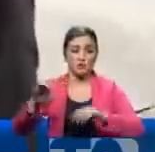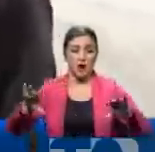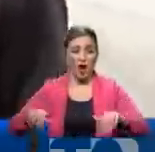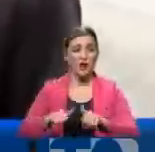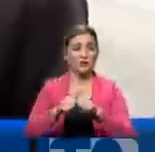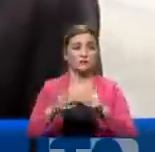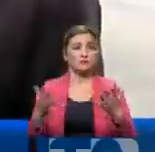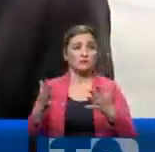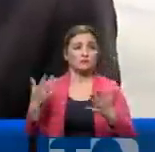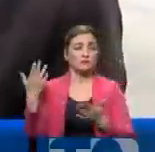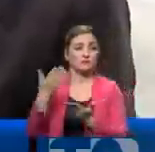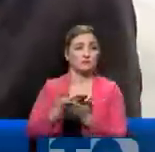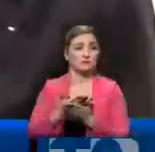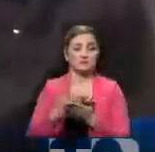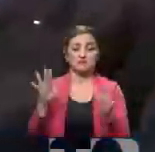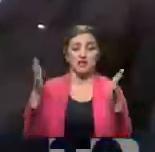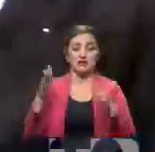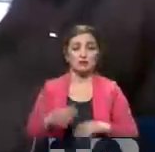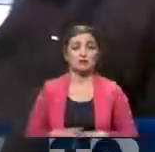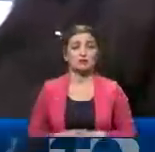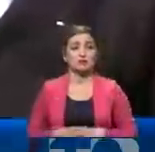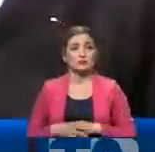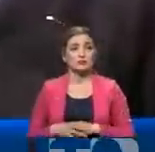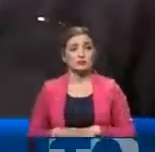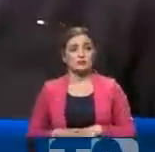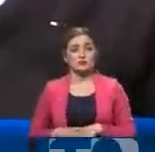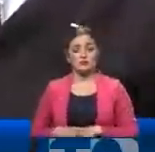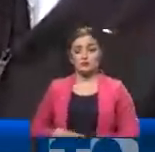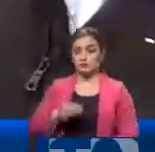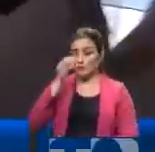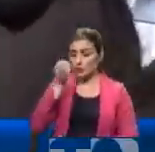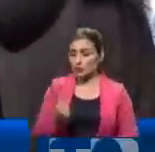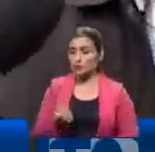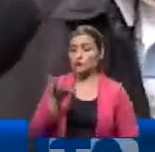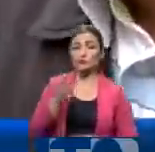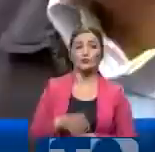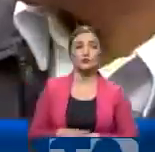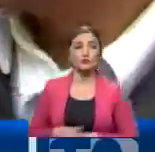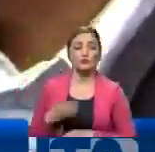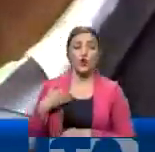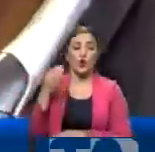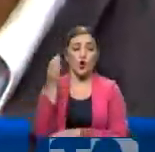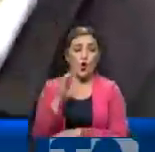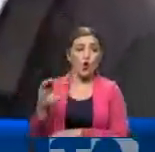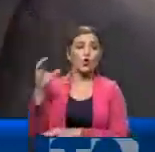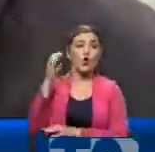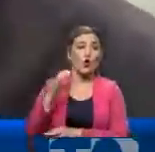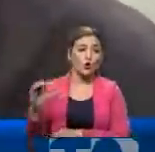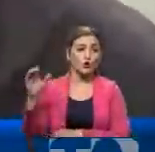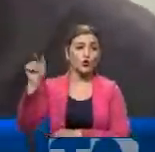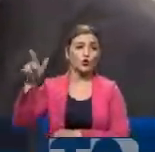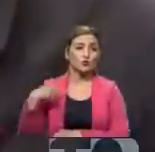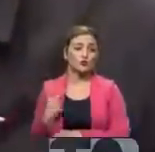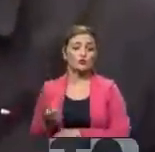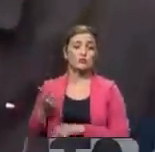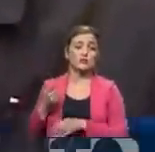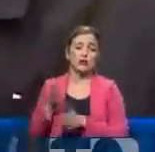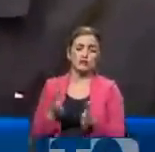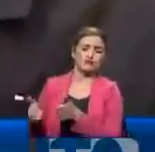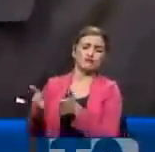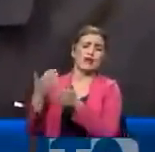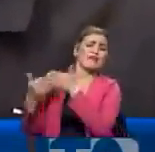no llegan incluso hasta aquí. Buenos días. Sí, yo vengo desde Conocoto, vengo por el camino